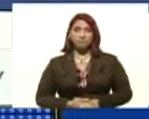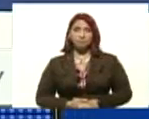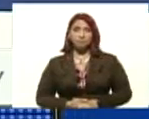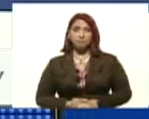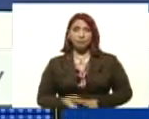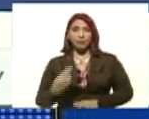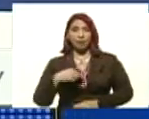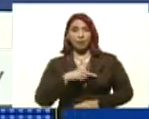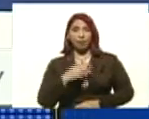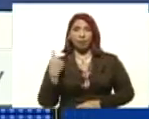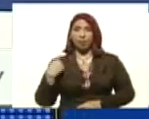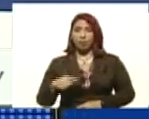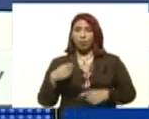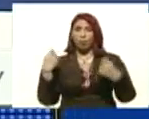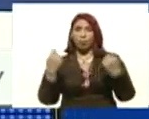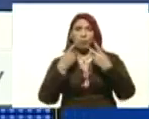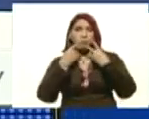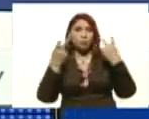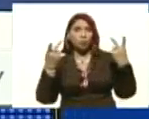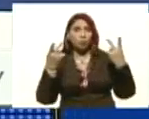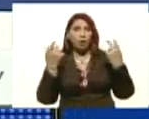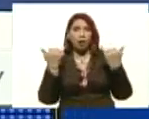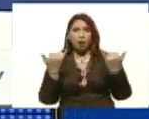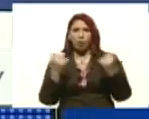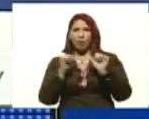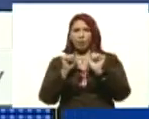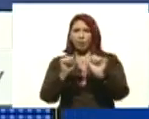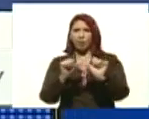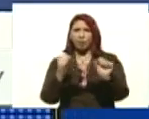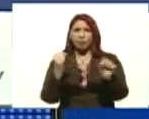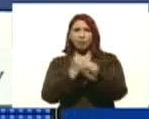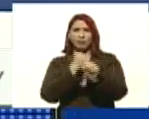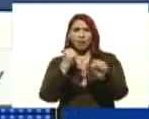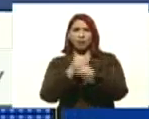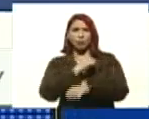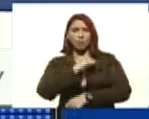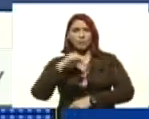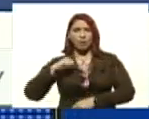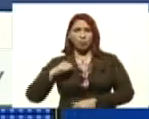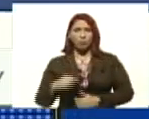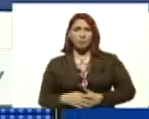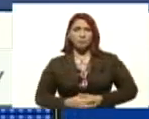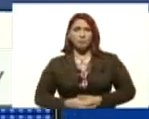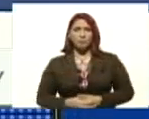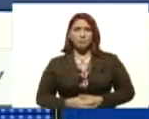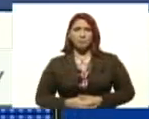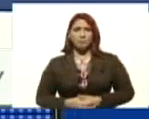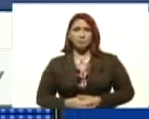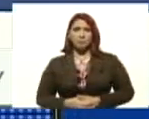hemos tenido esta jornada pública, ahora nos quedamos trabajando en privado,